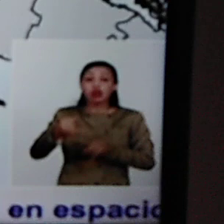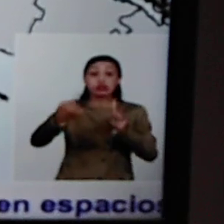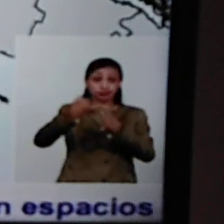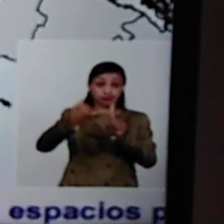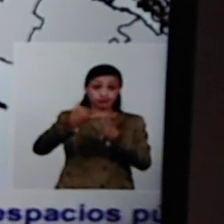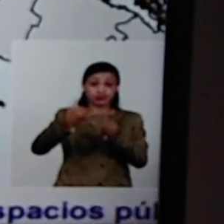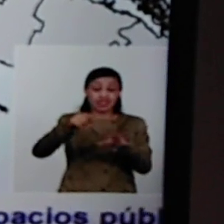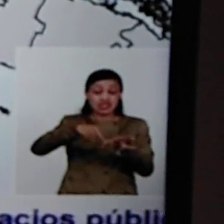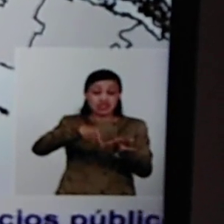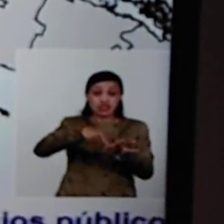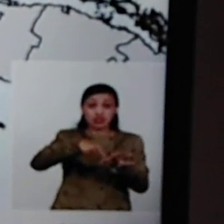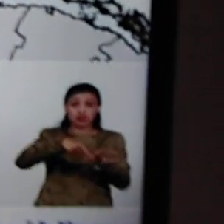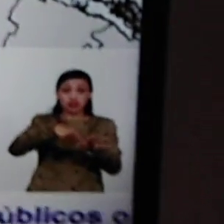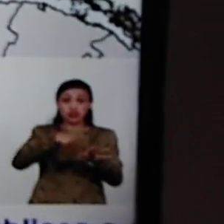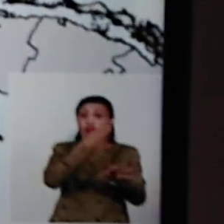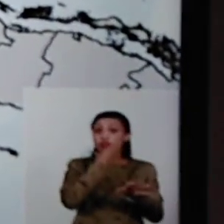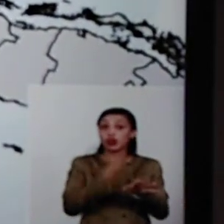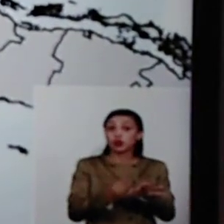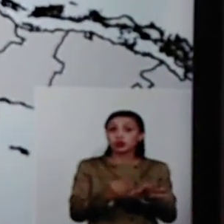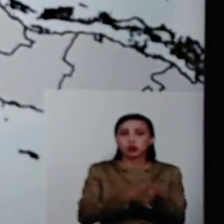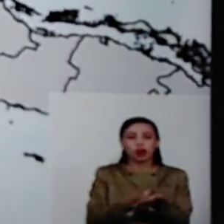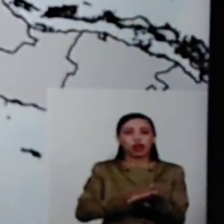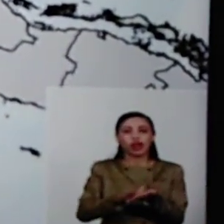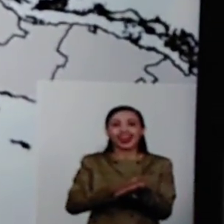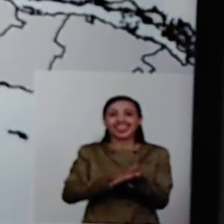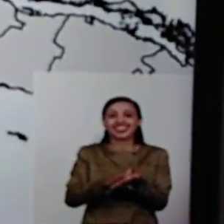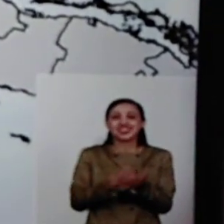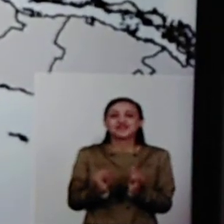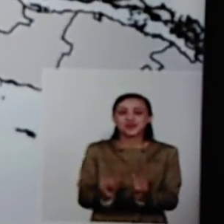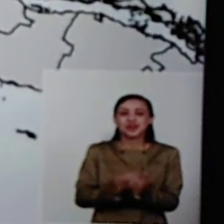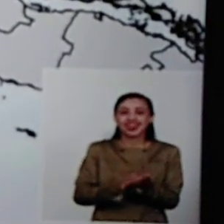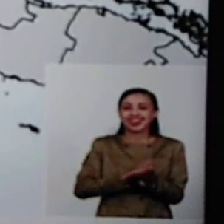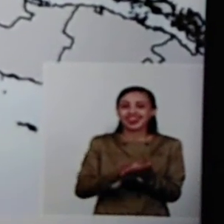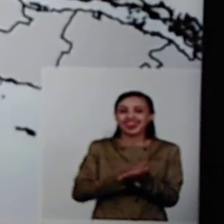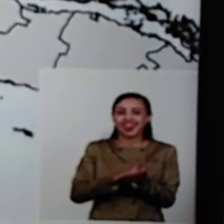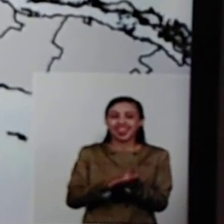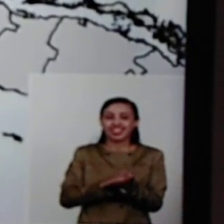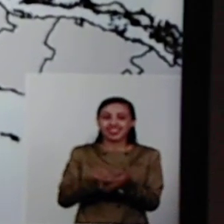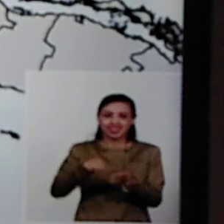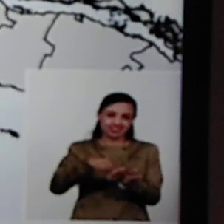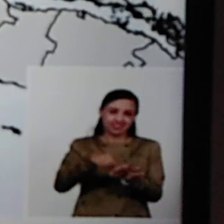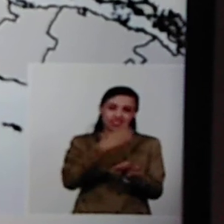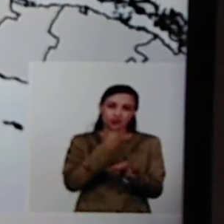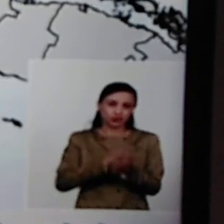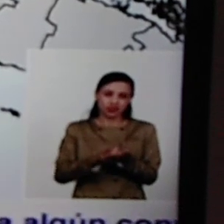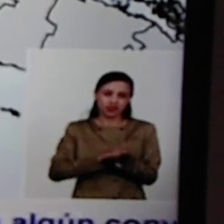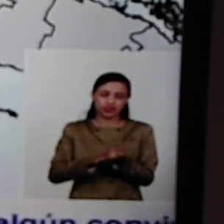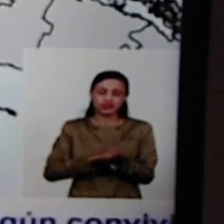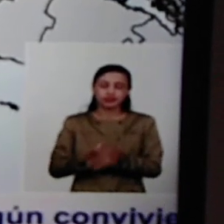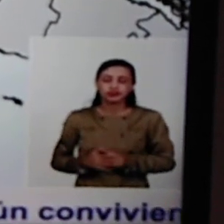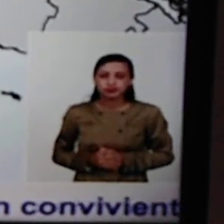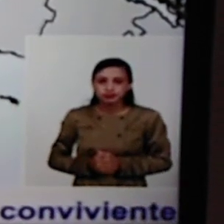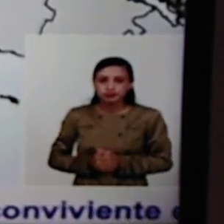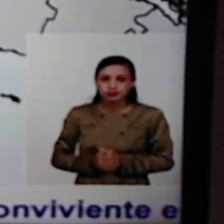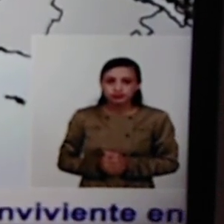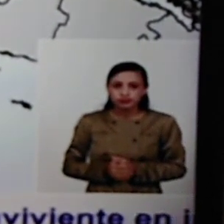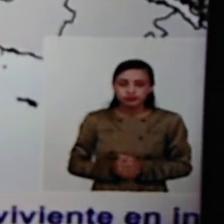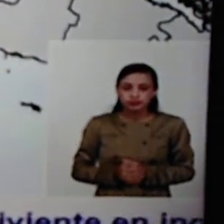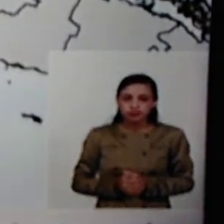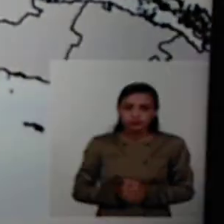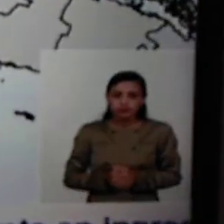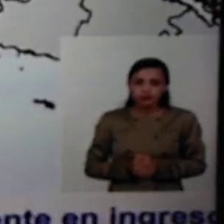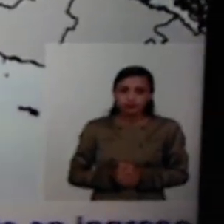municipio especial Isla de la Juventud no confirma casos de COVID-19. Realmente creo que la visión del mapa nos